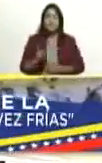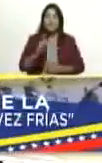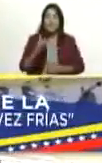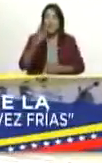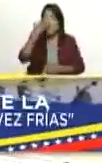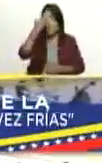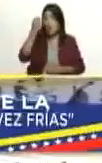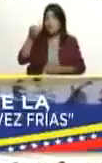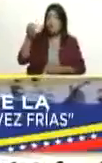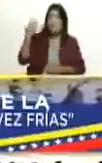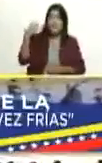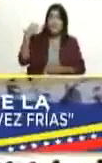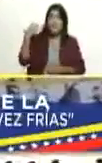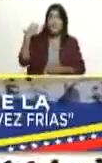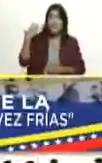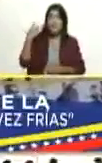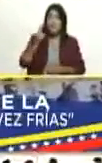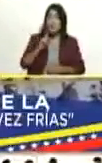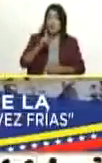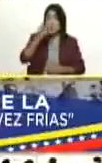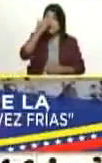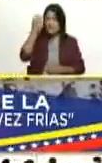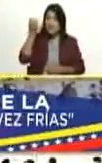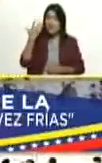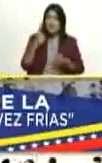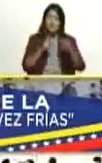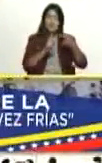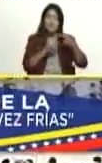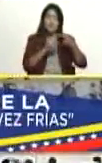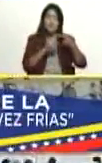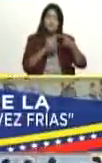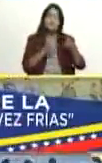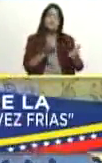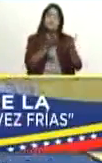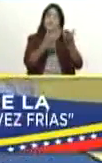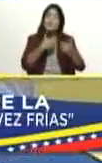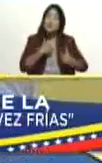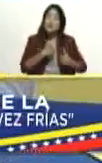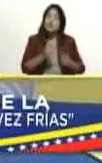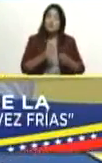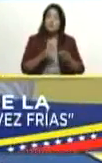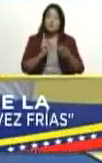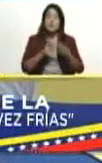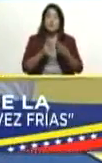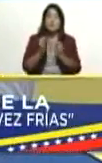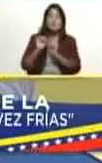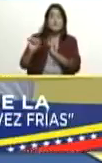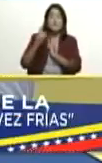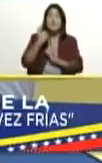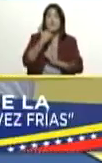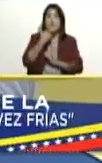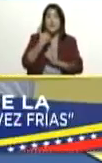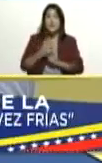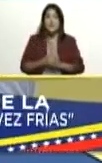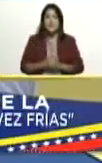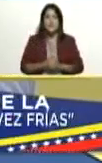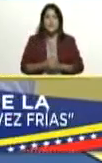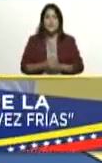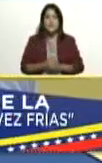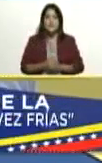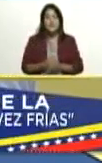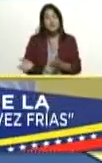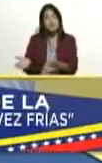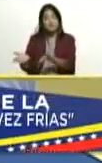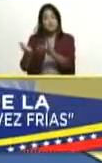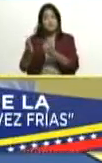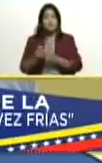los dos pilares fundamentales, la promoción de la salud y la prevención de enfermedades, viendo al